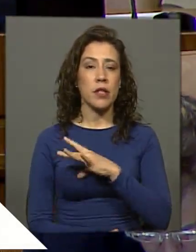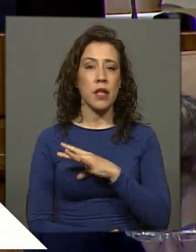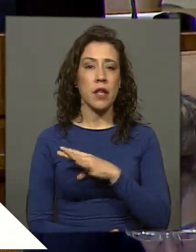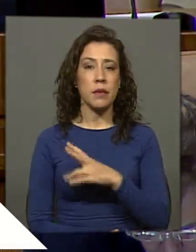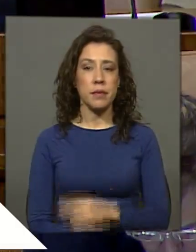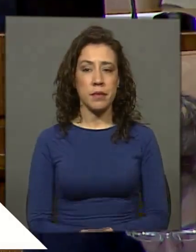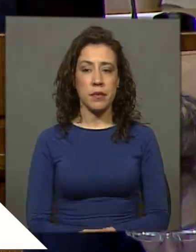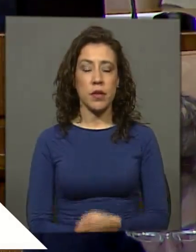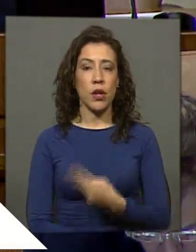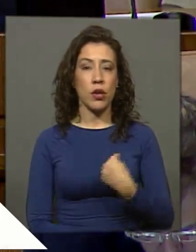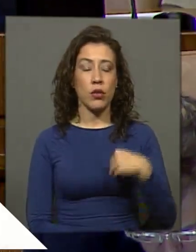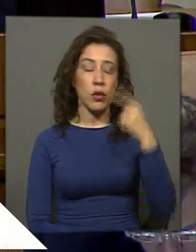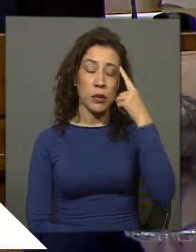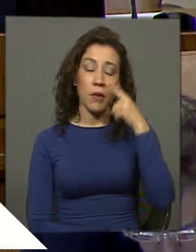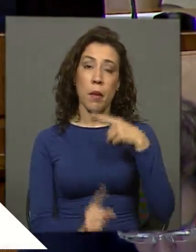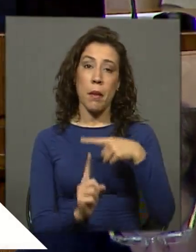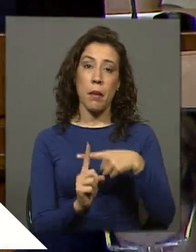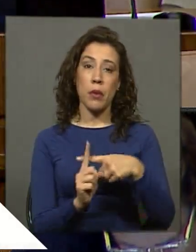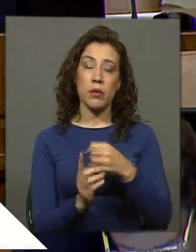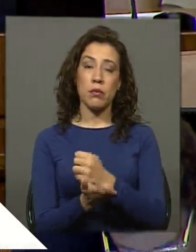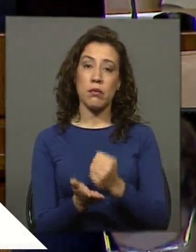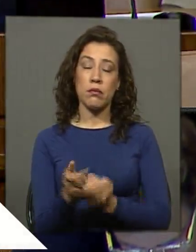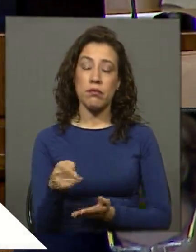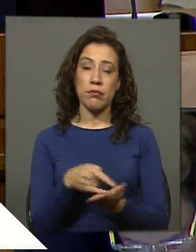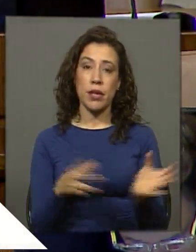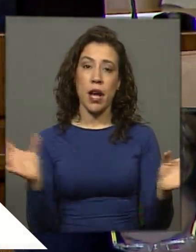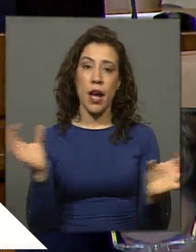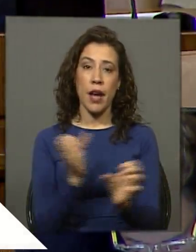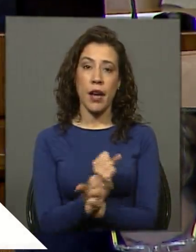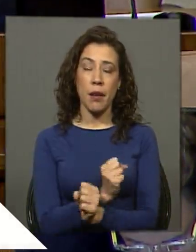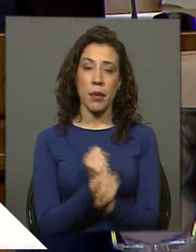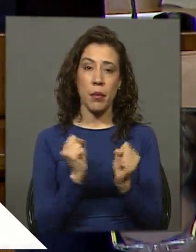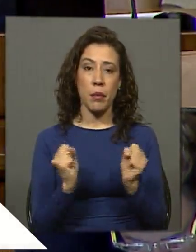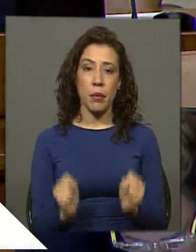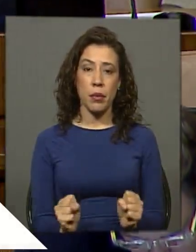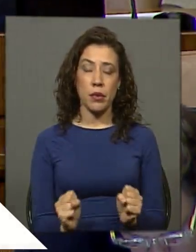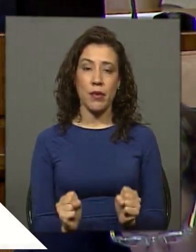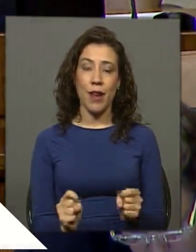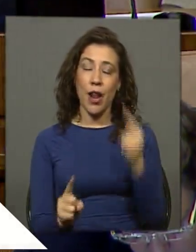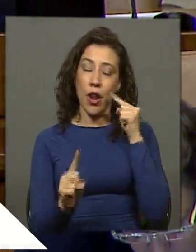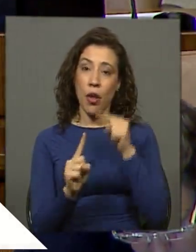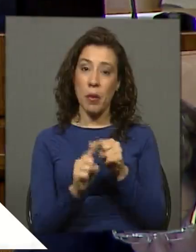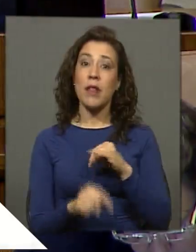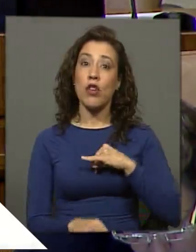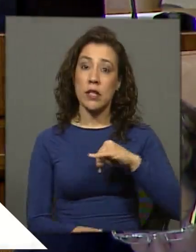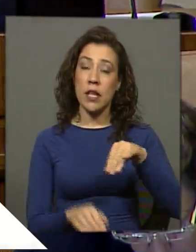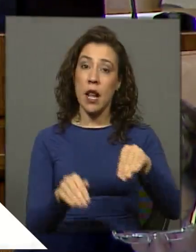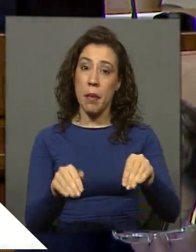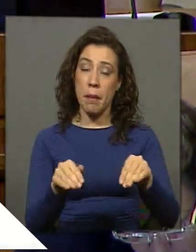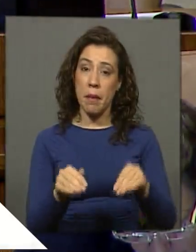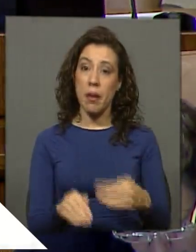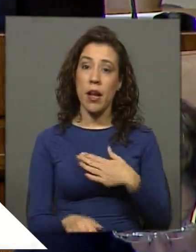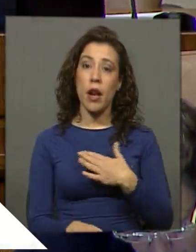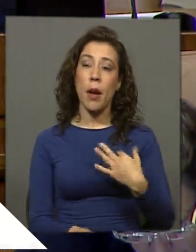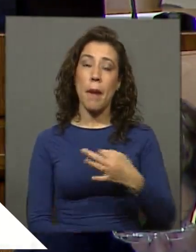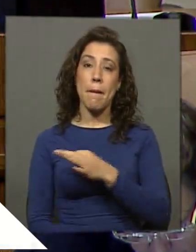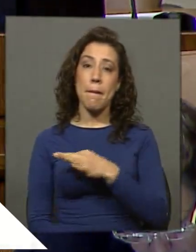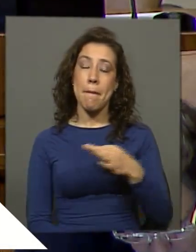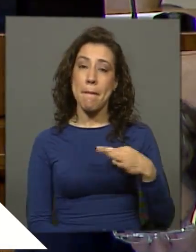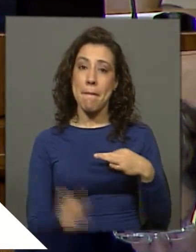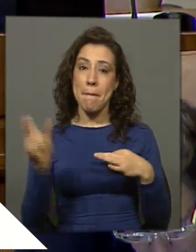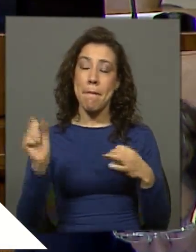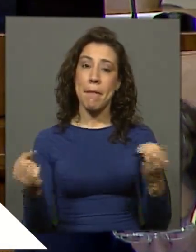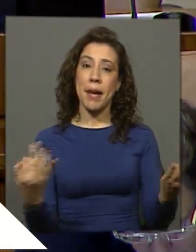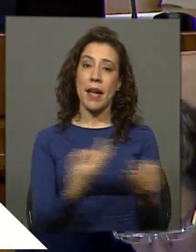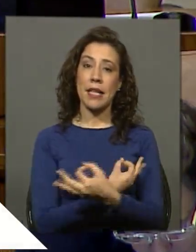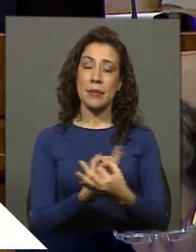nos parecía positivo despacharlo lo más rápido posible ese espíritu lo mantenemos yo quisiera que el ministro nos pudiera explicar